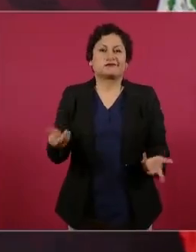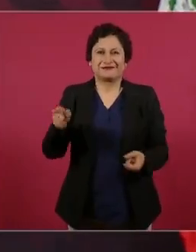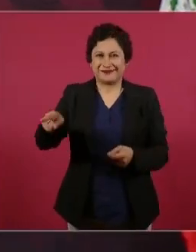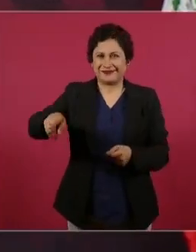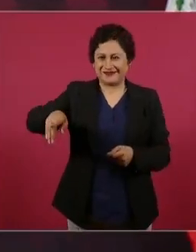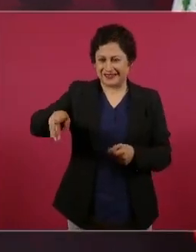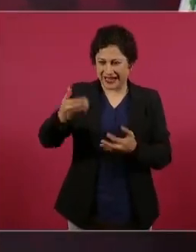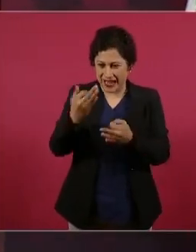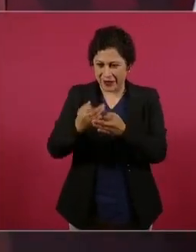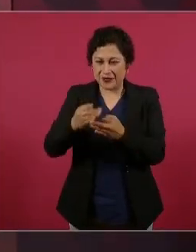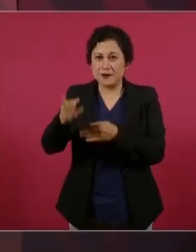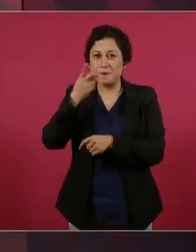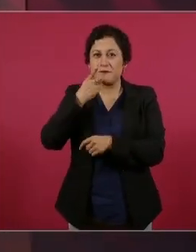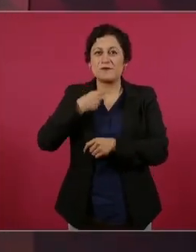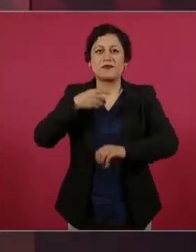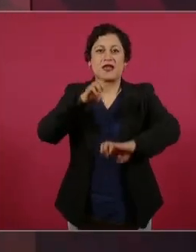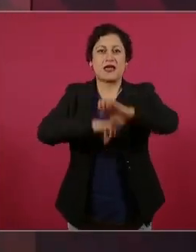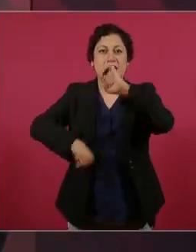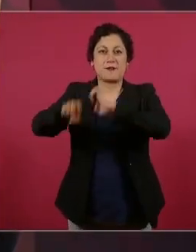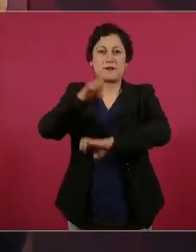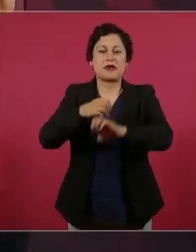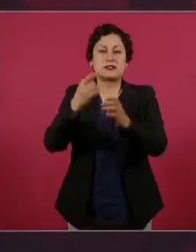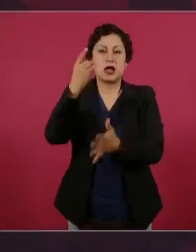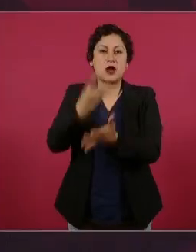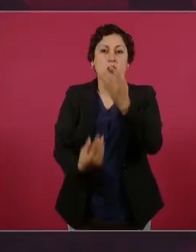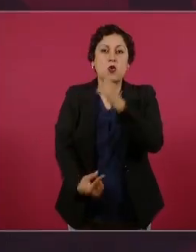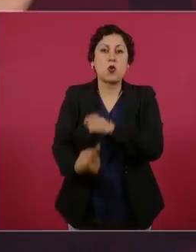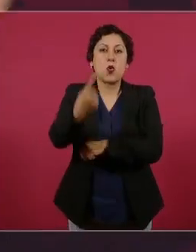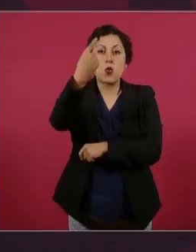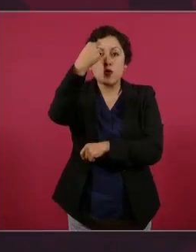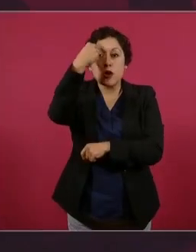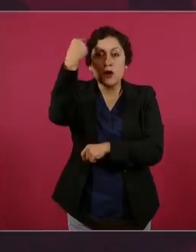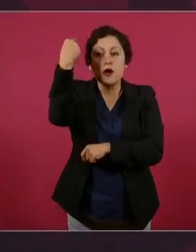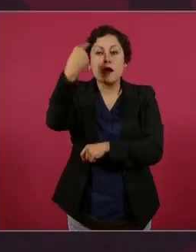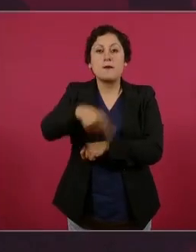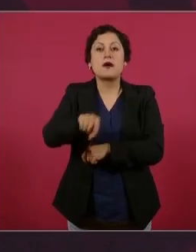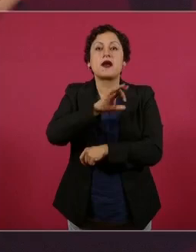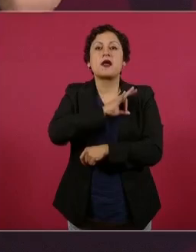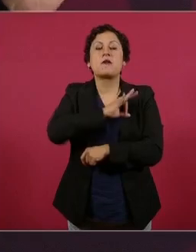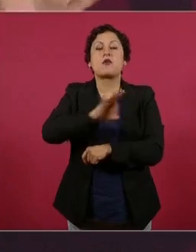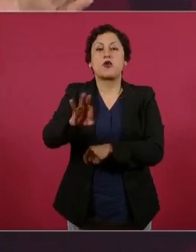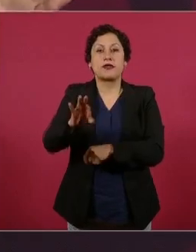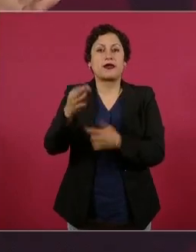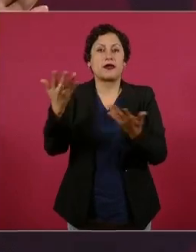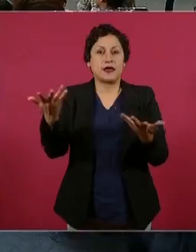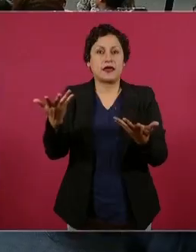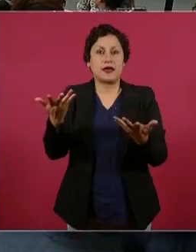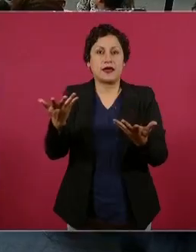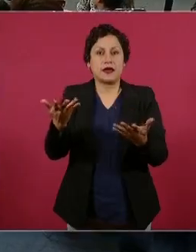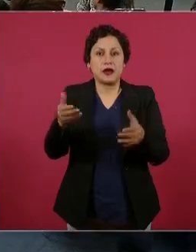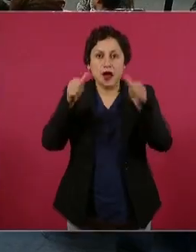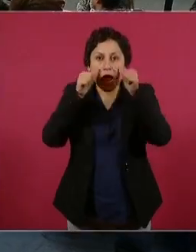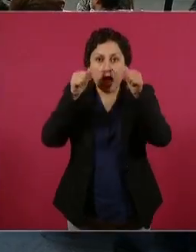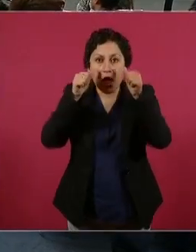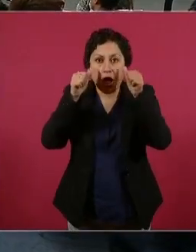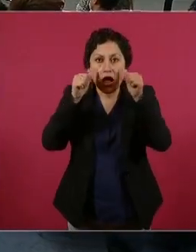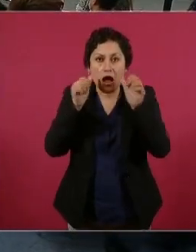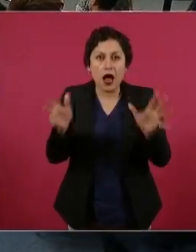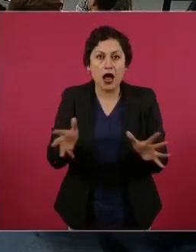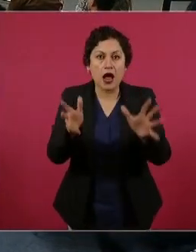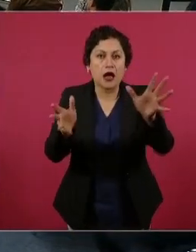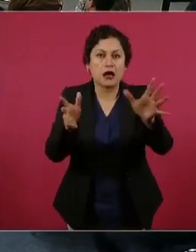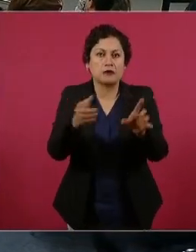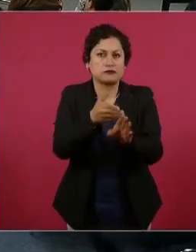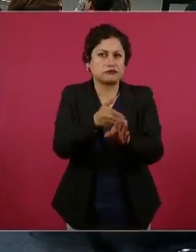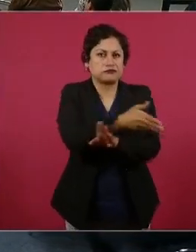empresa que era la predilecta, pero no de un sexenio, de varios sexenios, y